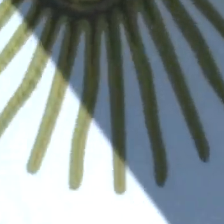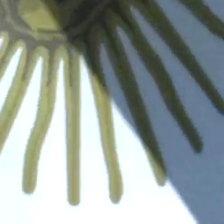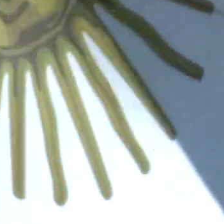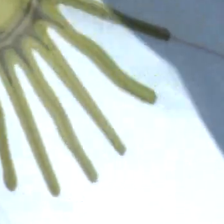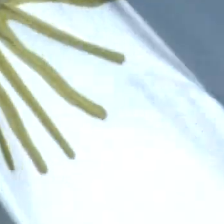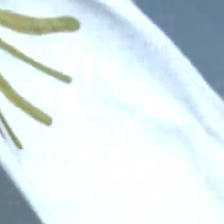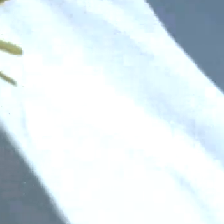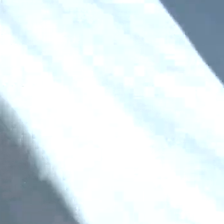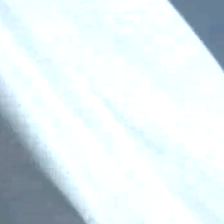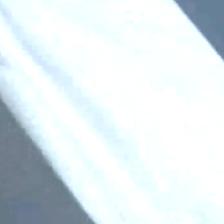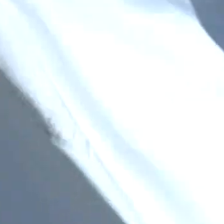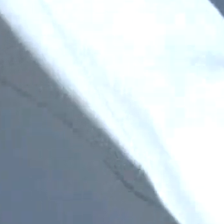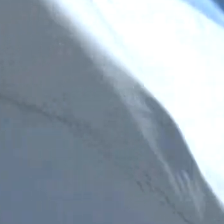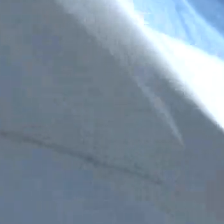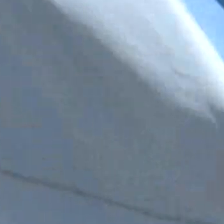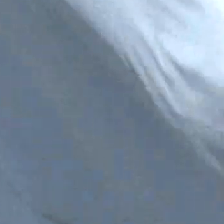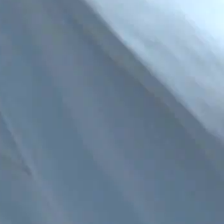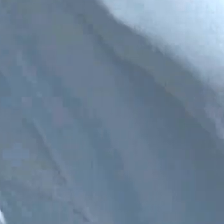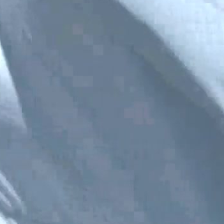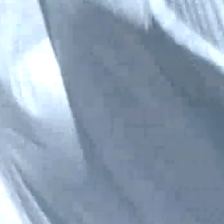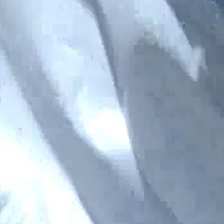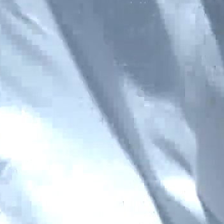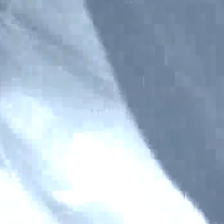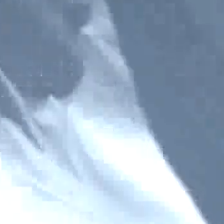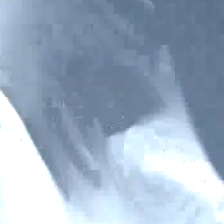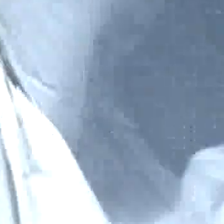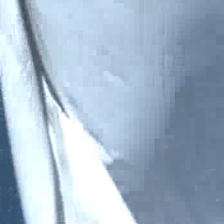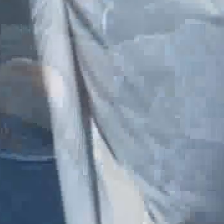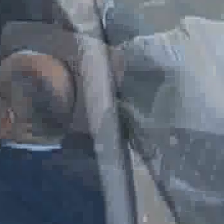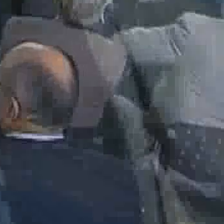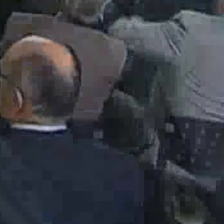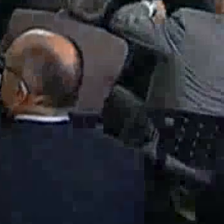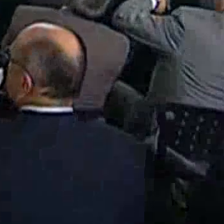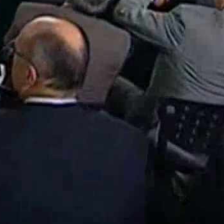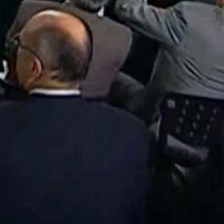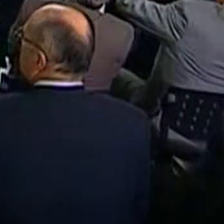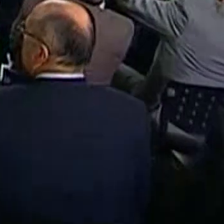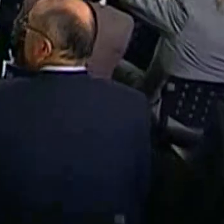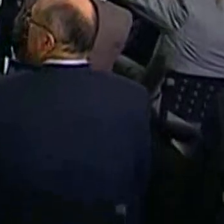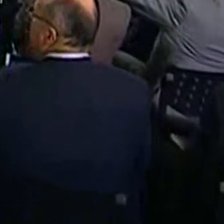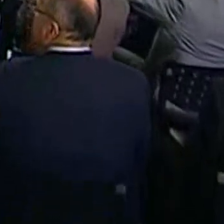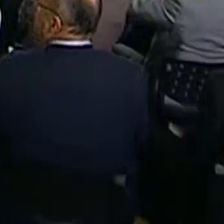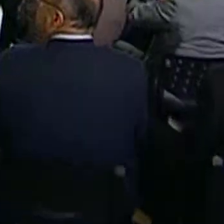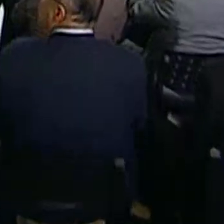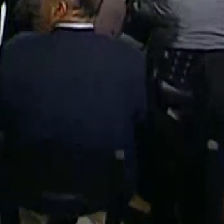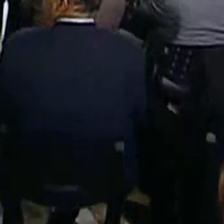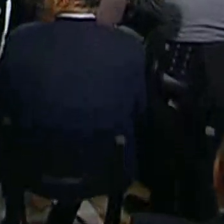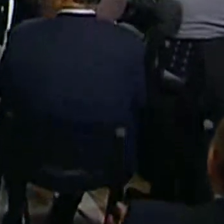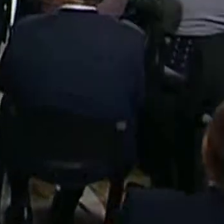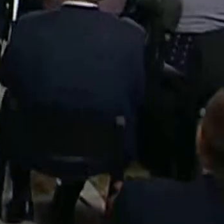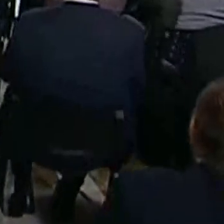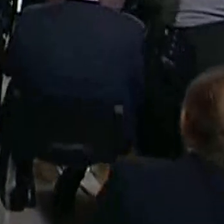residencia presidencial de Olivos, habla para todo el país la señora presidenta de los 40 millones de argentinos, la